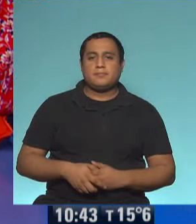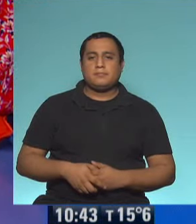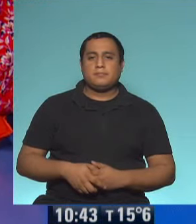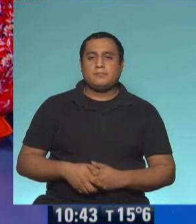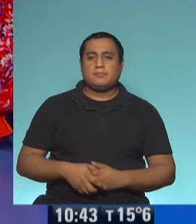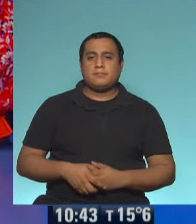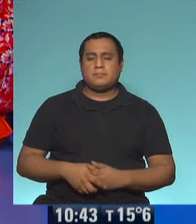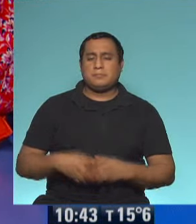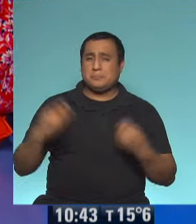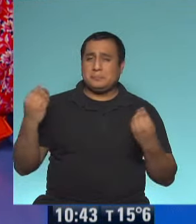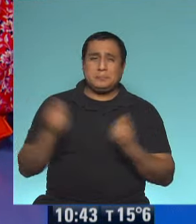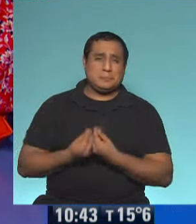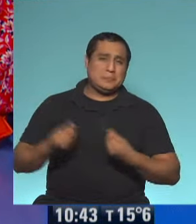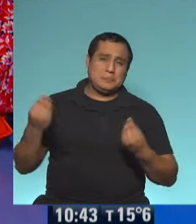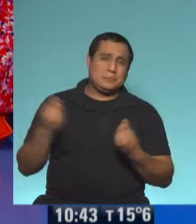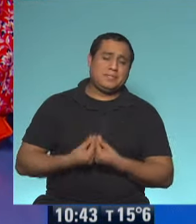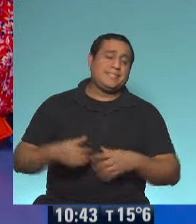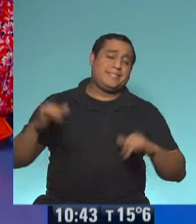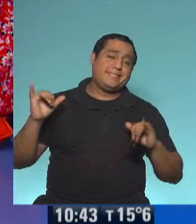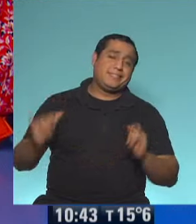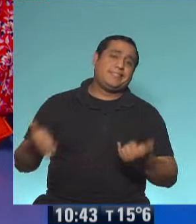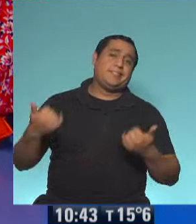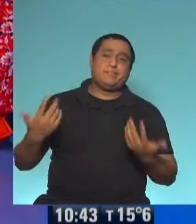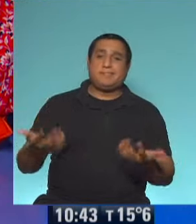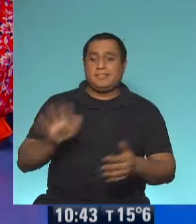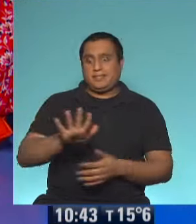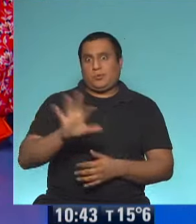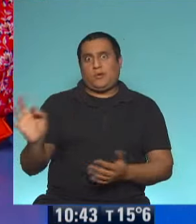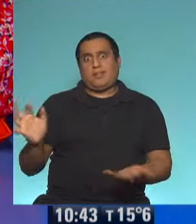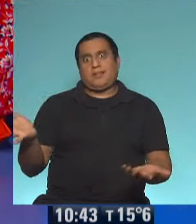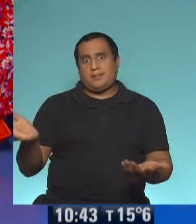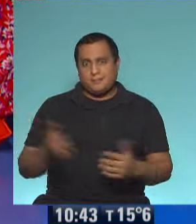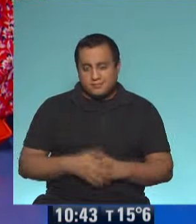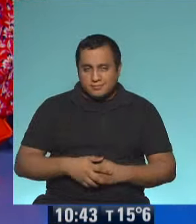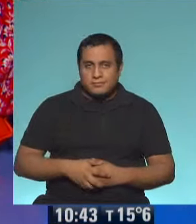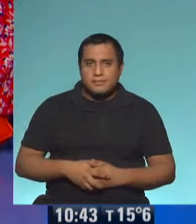Son un montón. Son un montón. Sí. Y son 50. Ahí está.